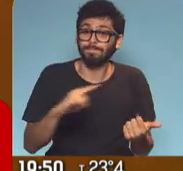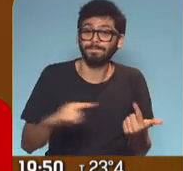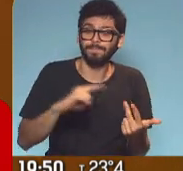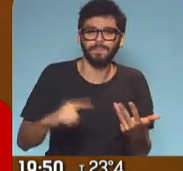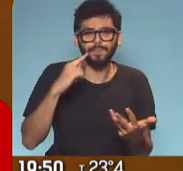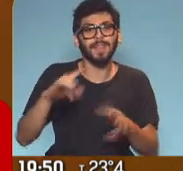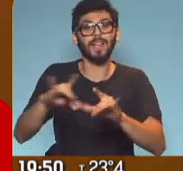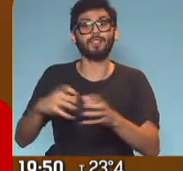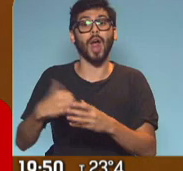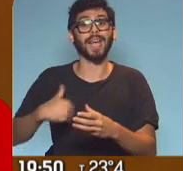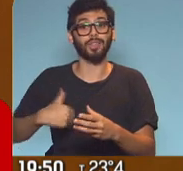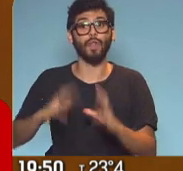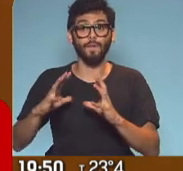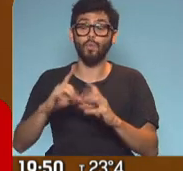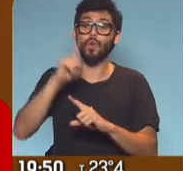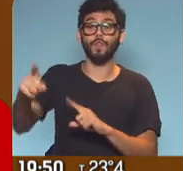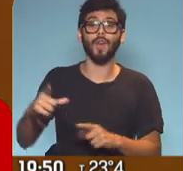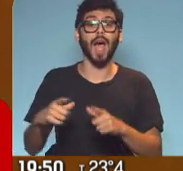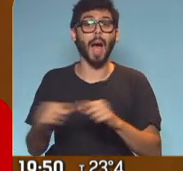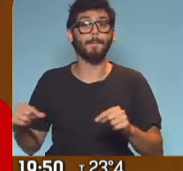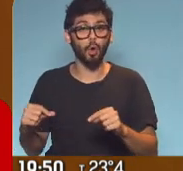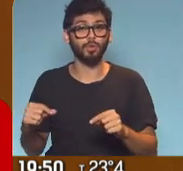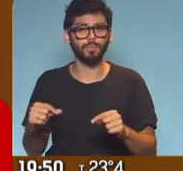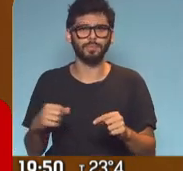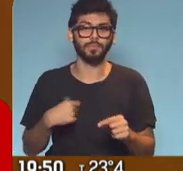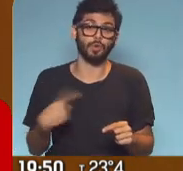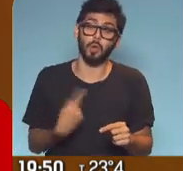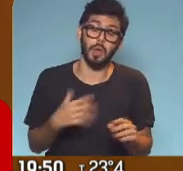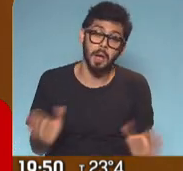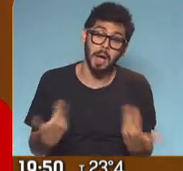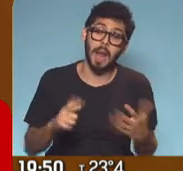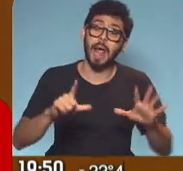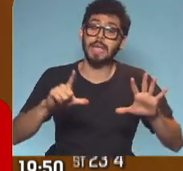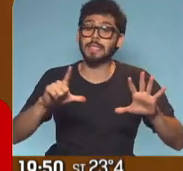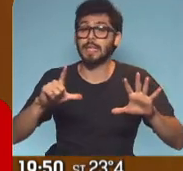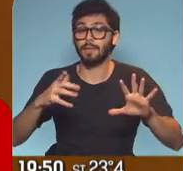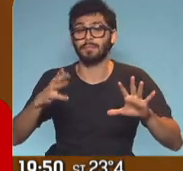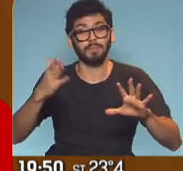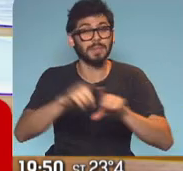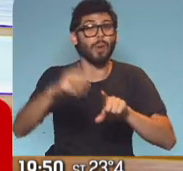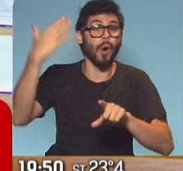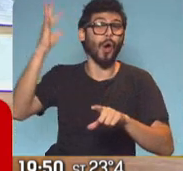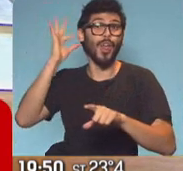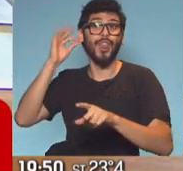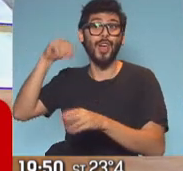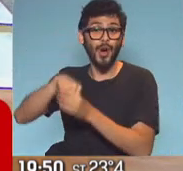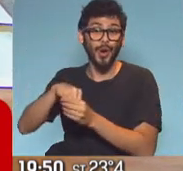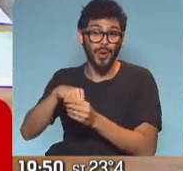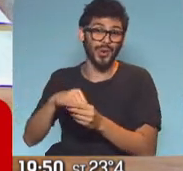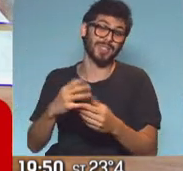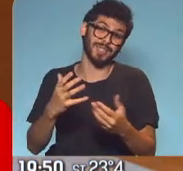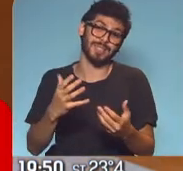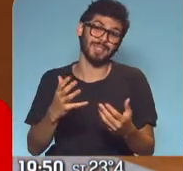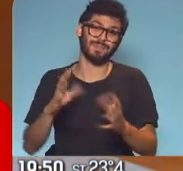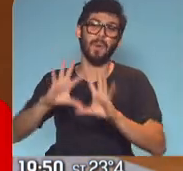un seleccionado argentino de fútbol en Japón. Nos levantamos a las 7, bueno, un poquito como alguna vez con Diego, ¿no? Como alguna vez con Diego. Para un torneo, para un